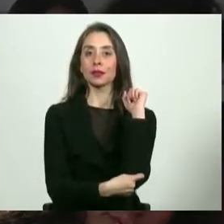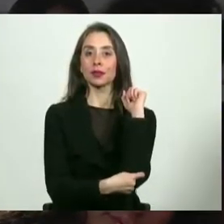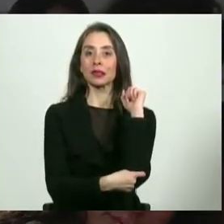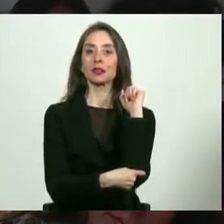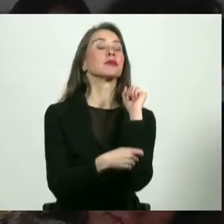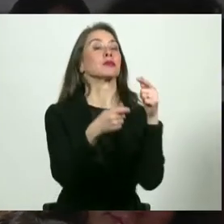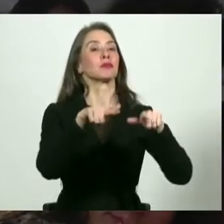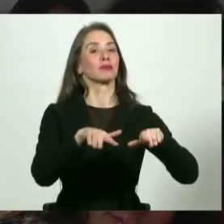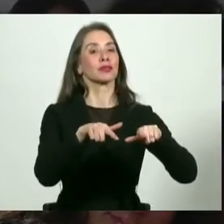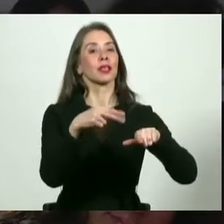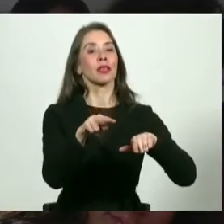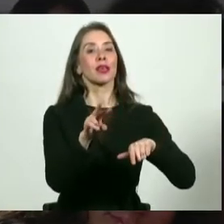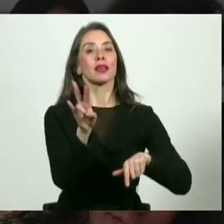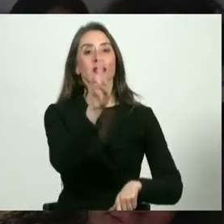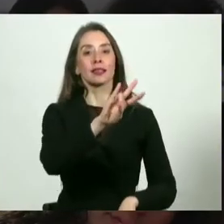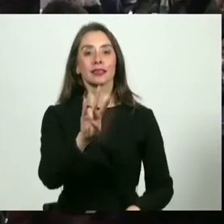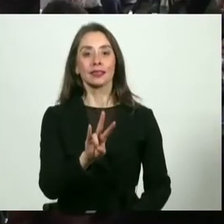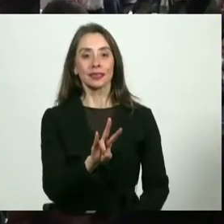Sí. Dale.